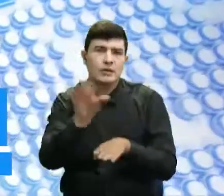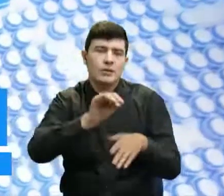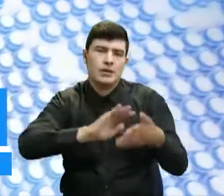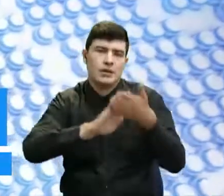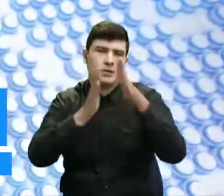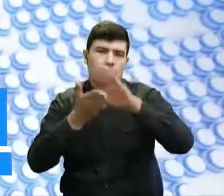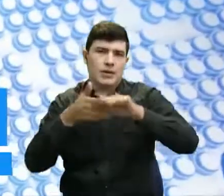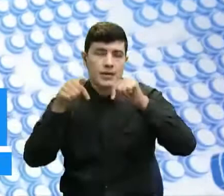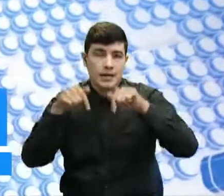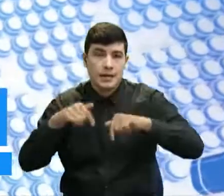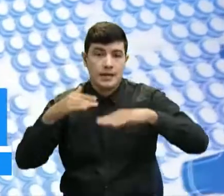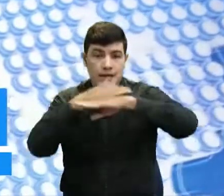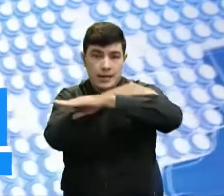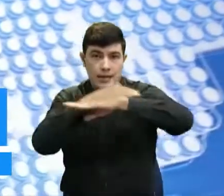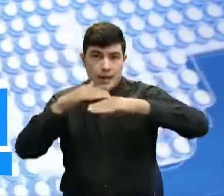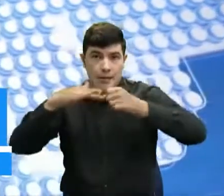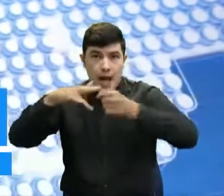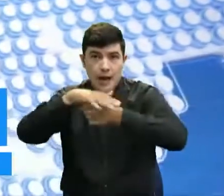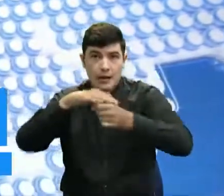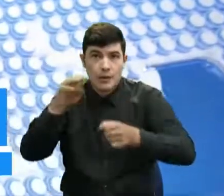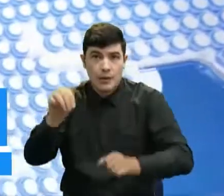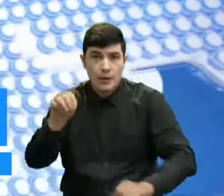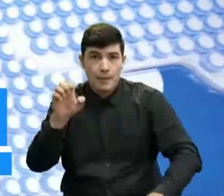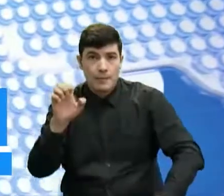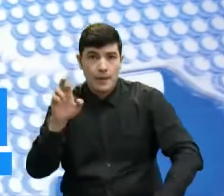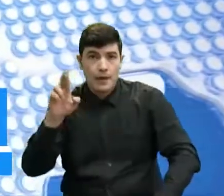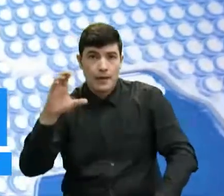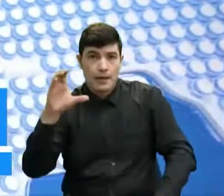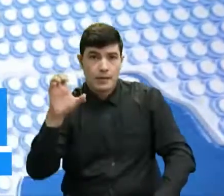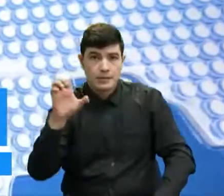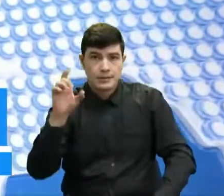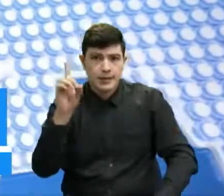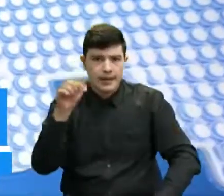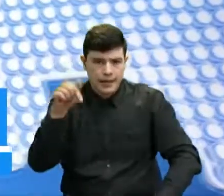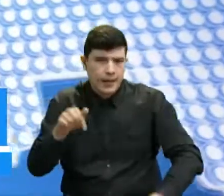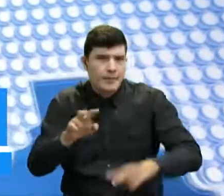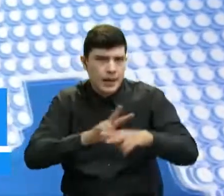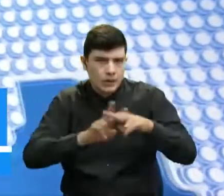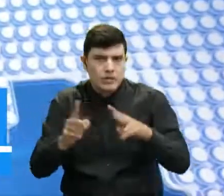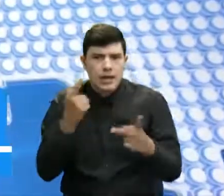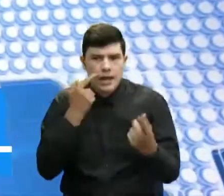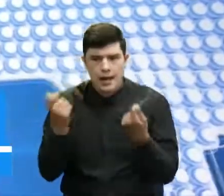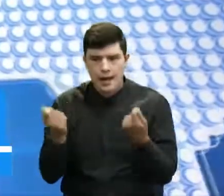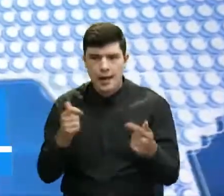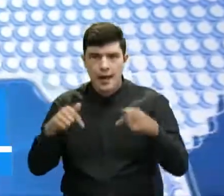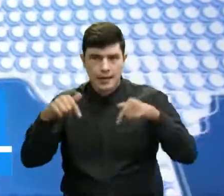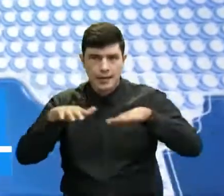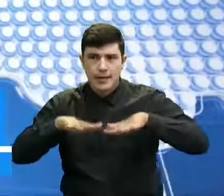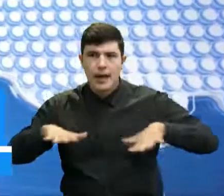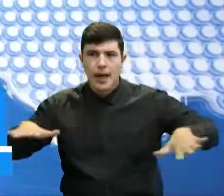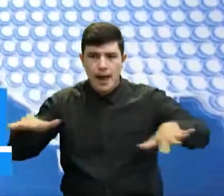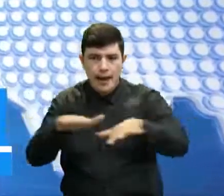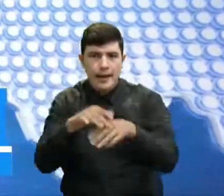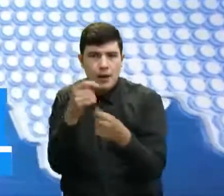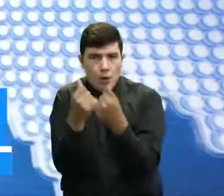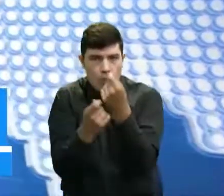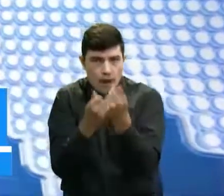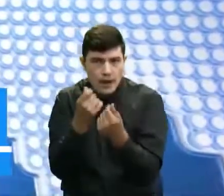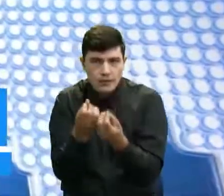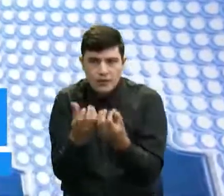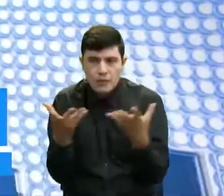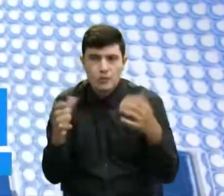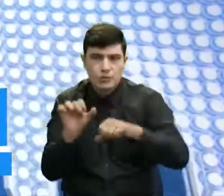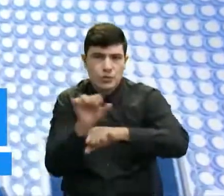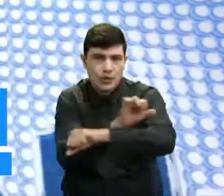por el barrio La Merced, pues bajar a una velocidad moderada, debido a que esto es un sector comercial donde hay mucho flujo vehicular, y tratar